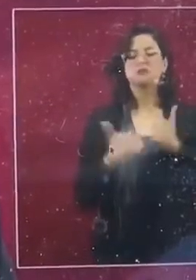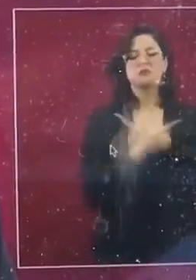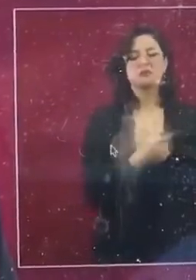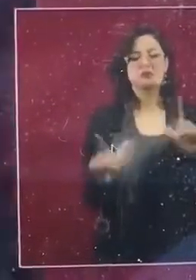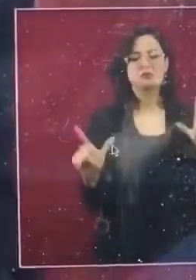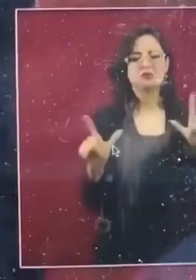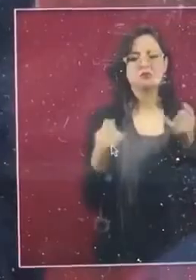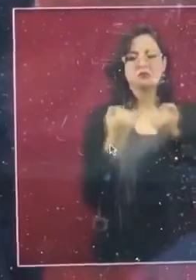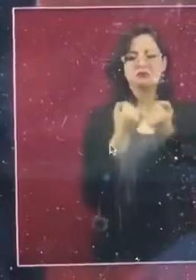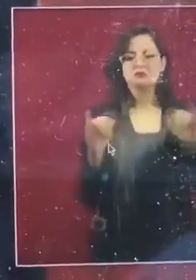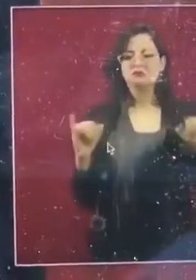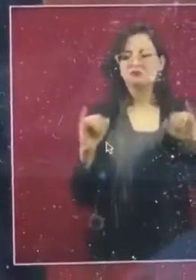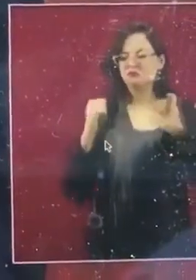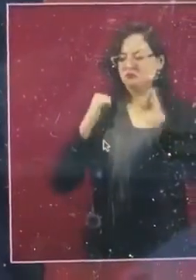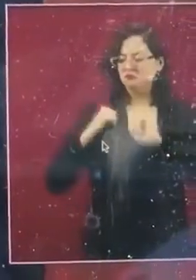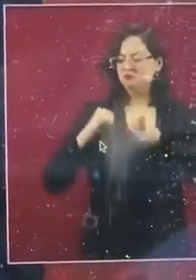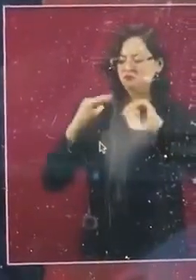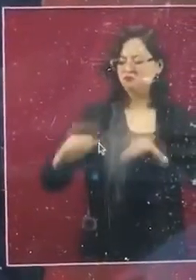Todo el tiempo.